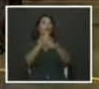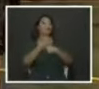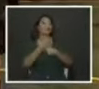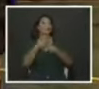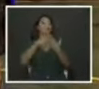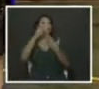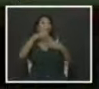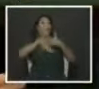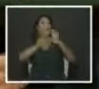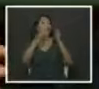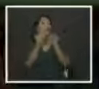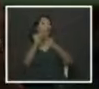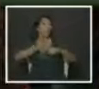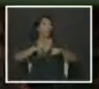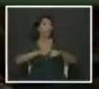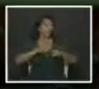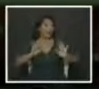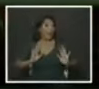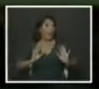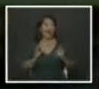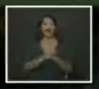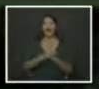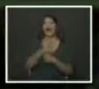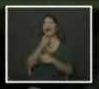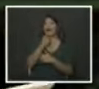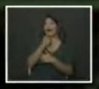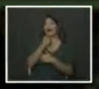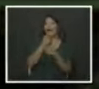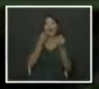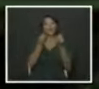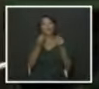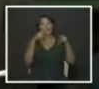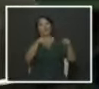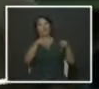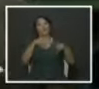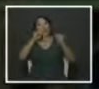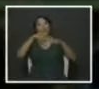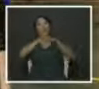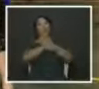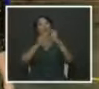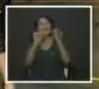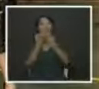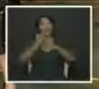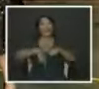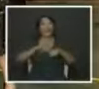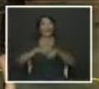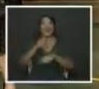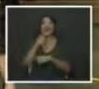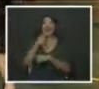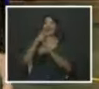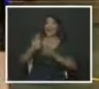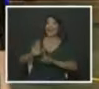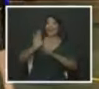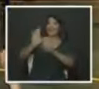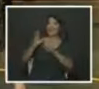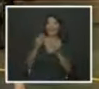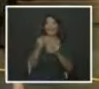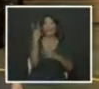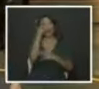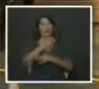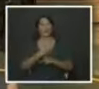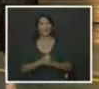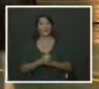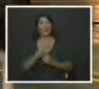¿verdad? Me imagino que, imagínate qué aforo ahí en el Estadio Nacional lleno, ¿verdad? Para la Rueda de la Fortuna. Sería genial. Sería bonito, sería